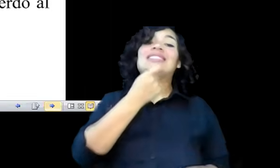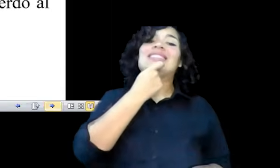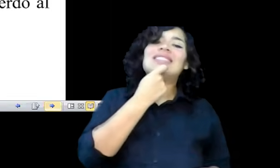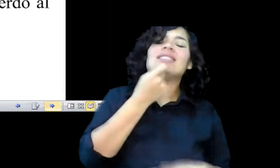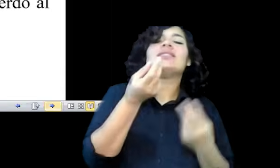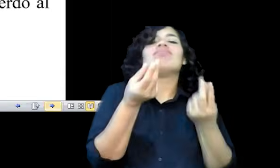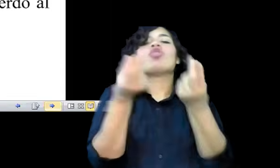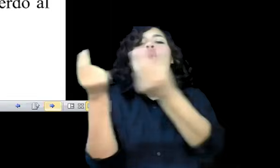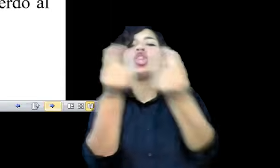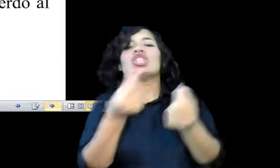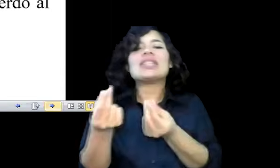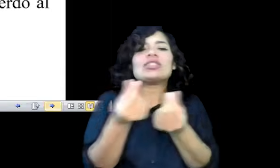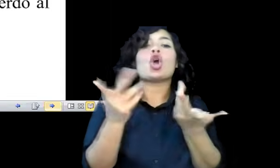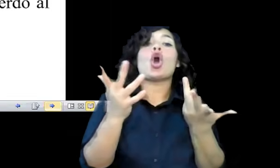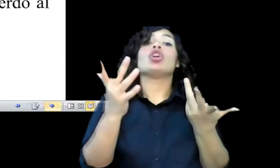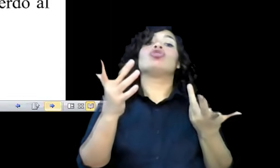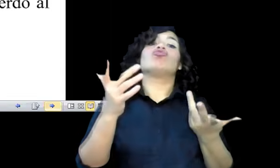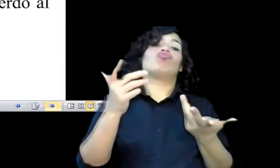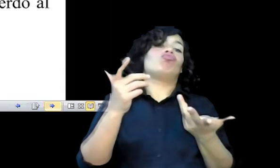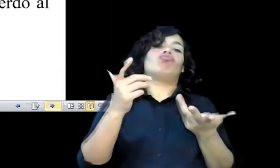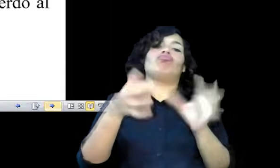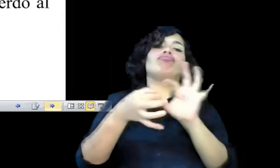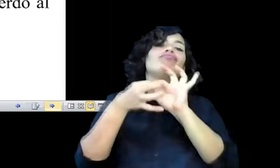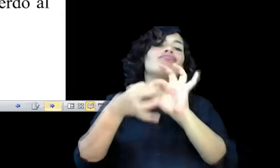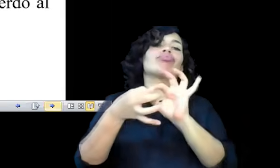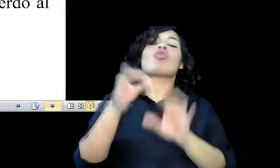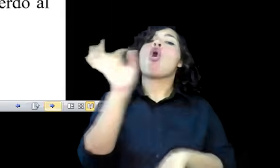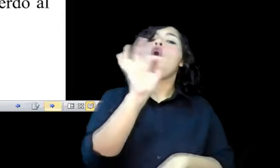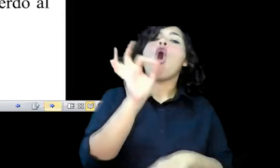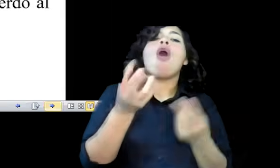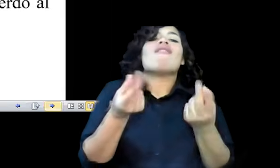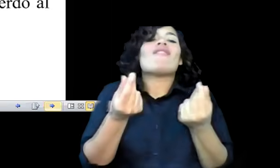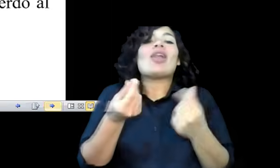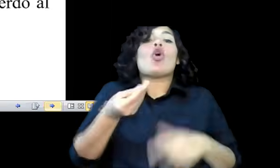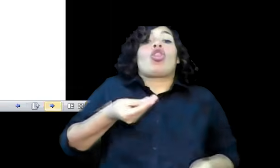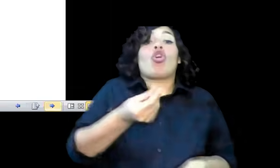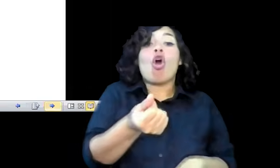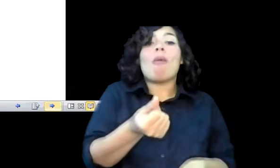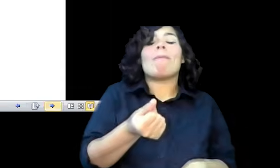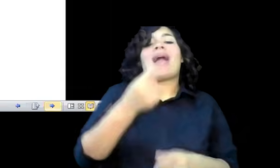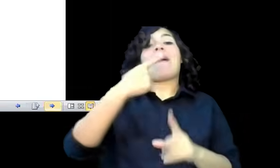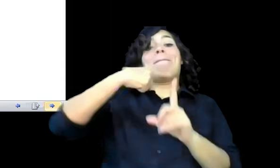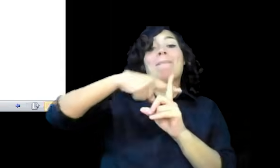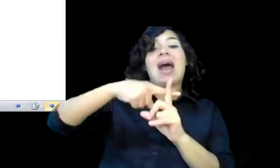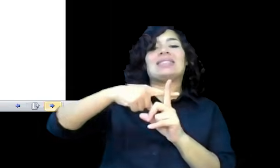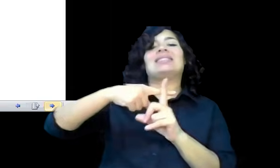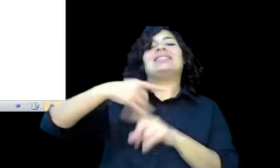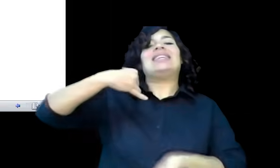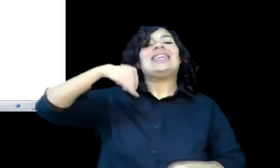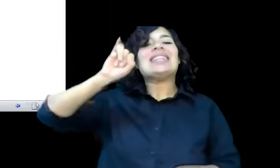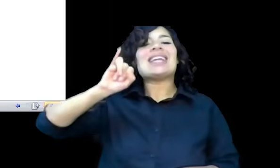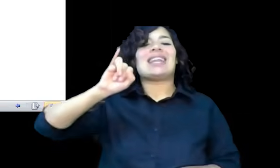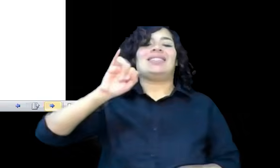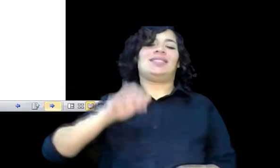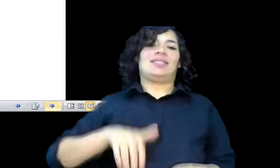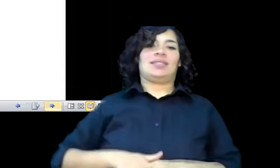a la cotización y si no cotizan a su valor de compra más los intereses o utilidad.